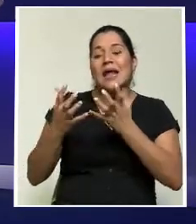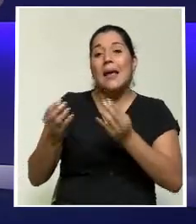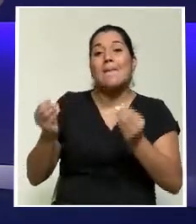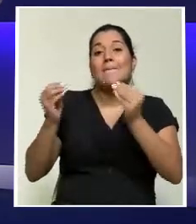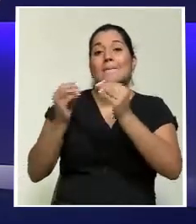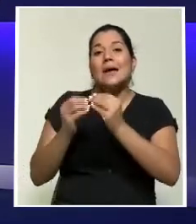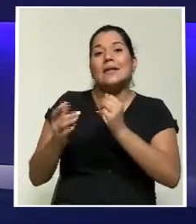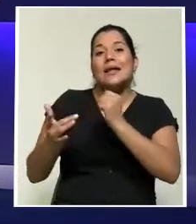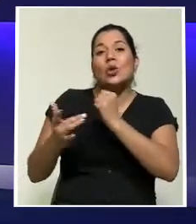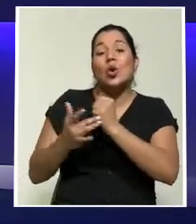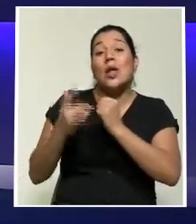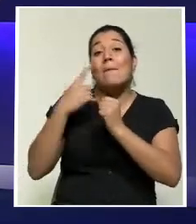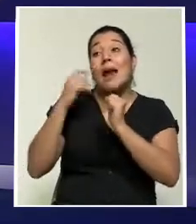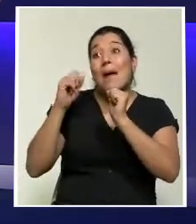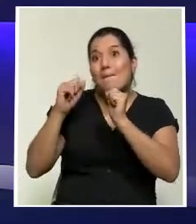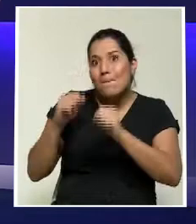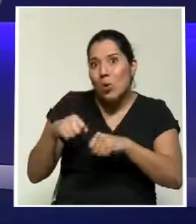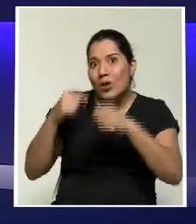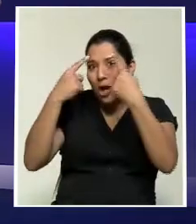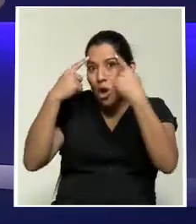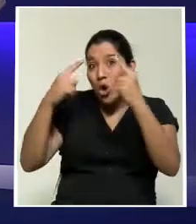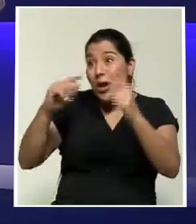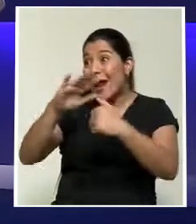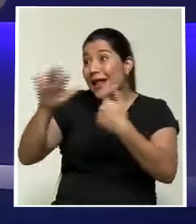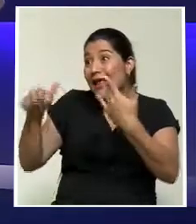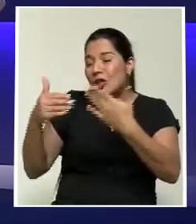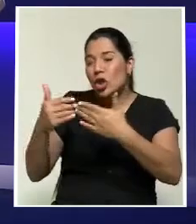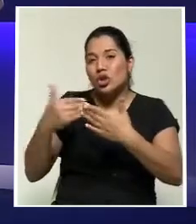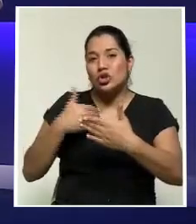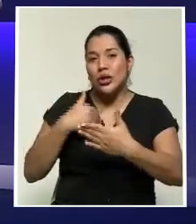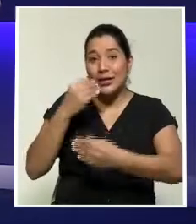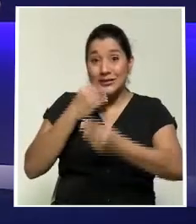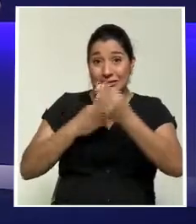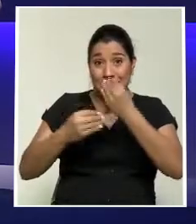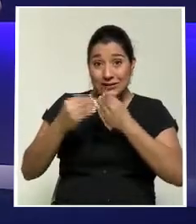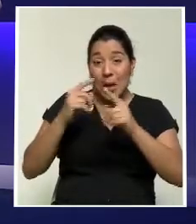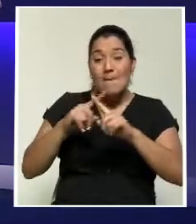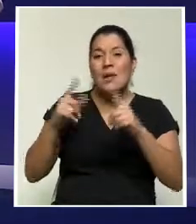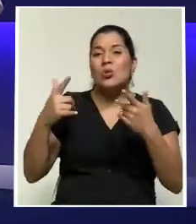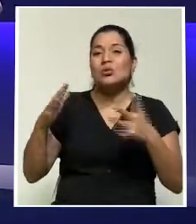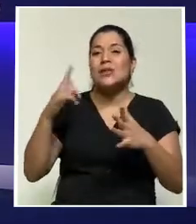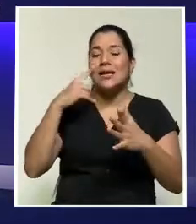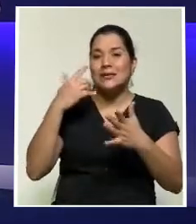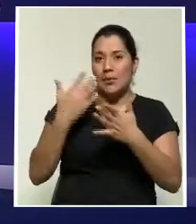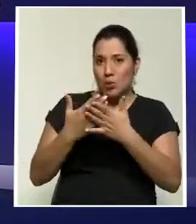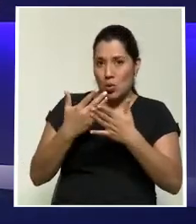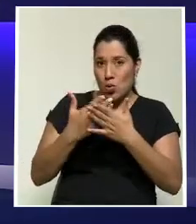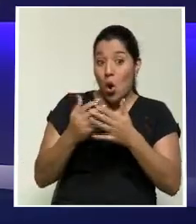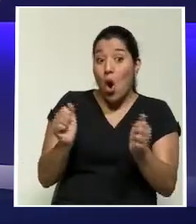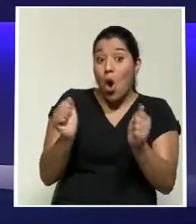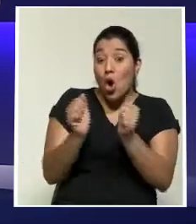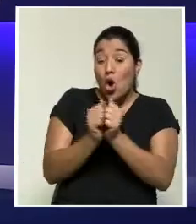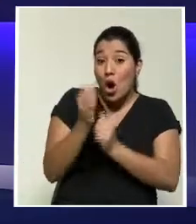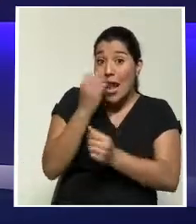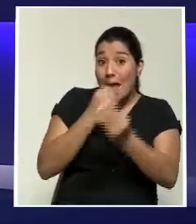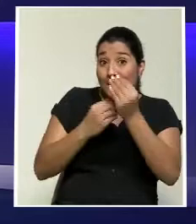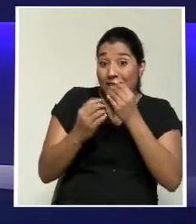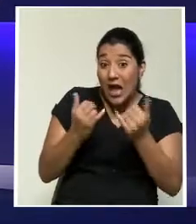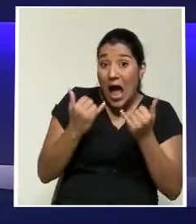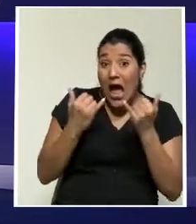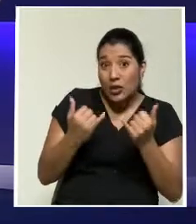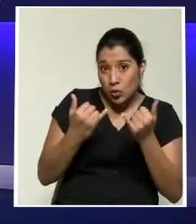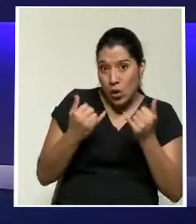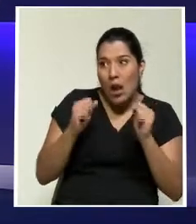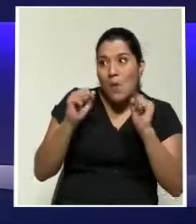poder alimentar al planeta, pero ya está probado que con la producción de alimentos que se tiene se puede alimentar el planeta. Lo difícil es